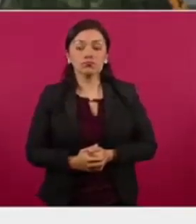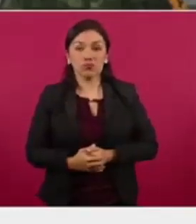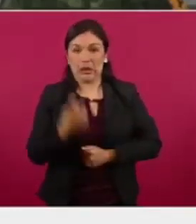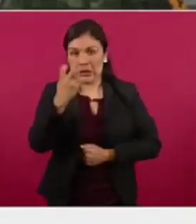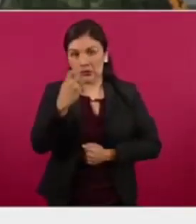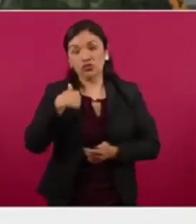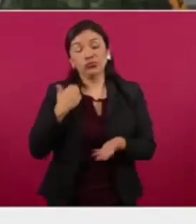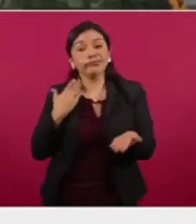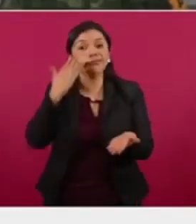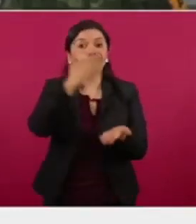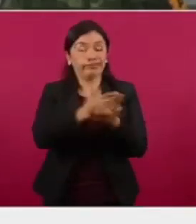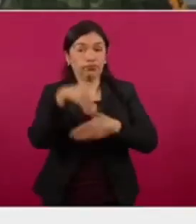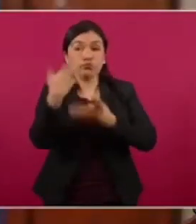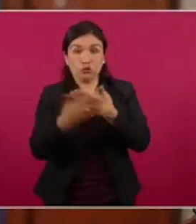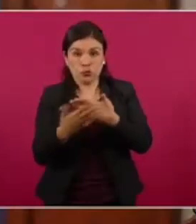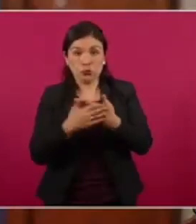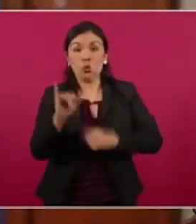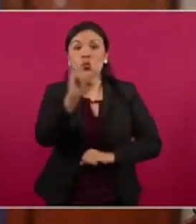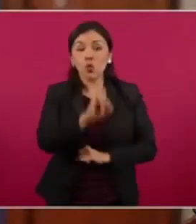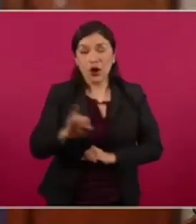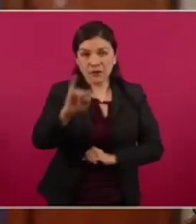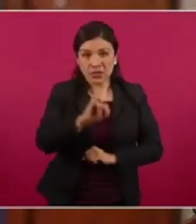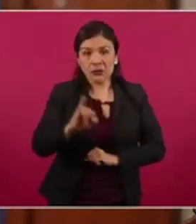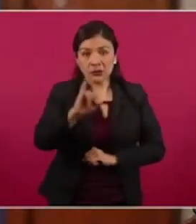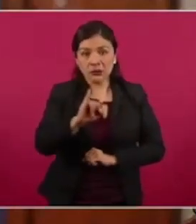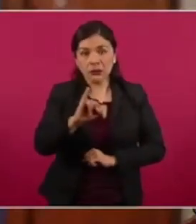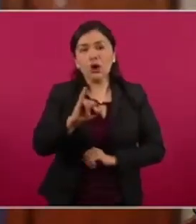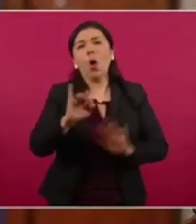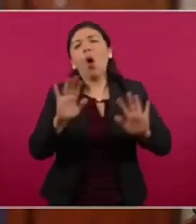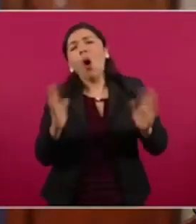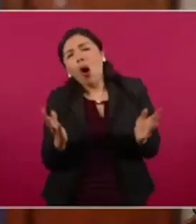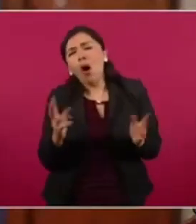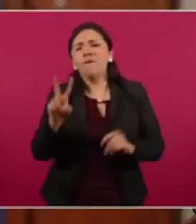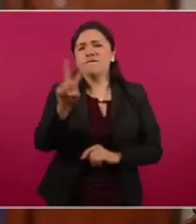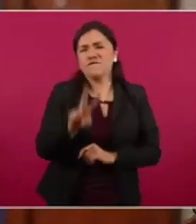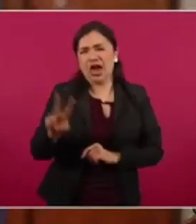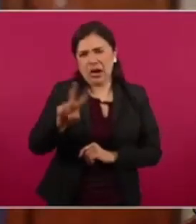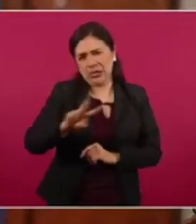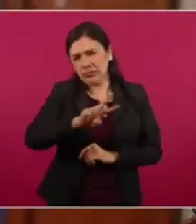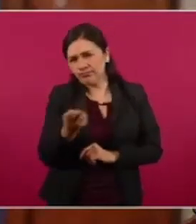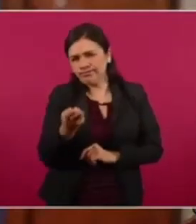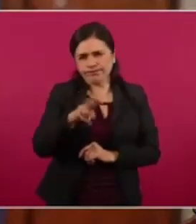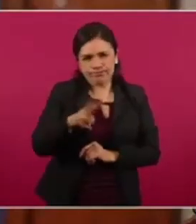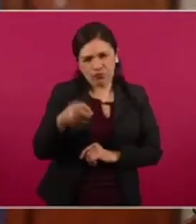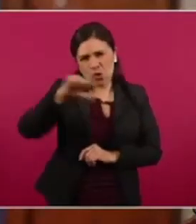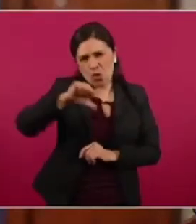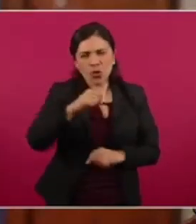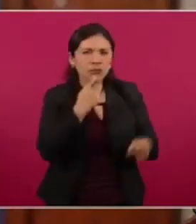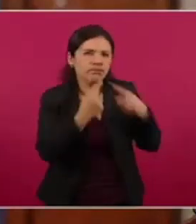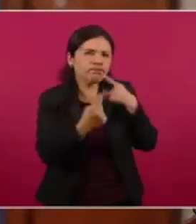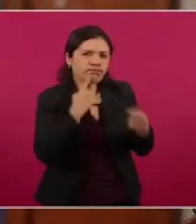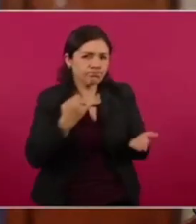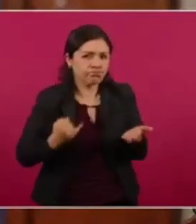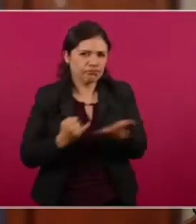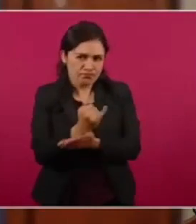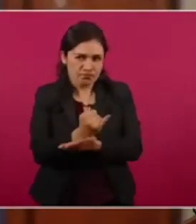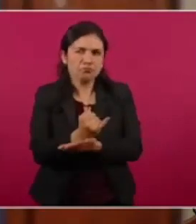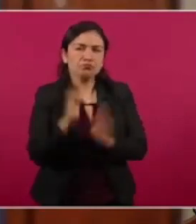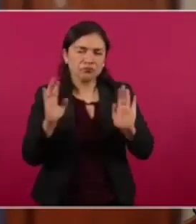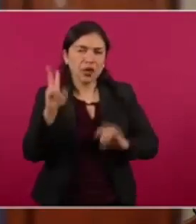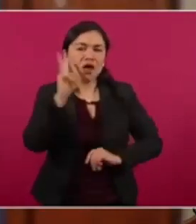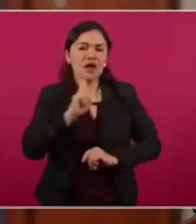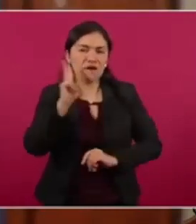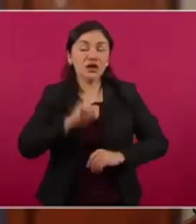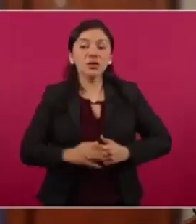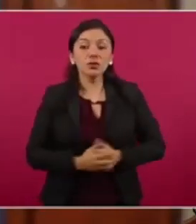allá jueves o viernes. Lo vamos a decidir el día